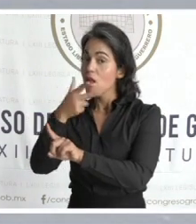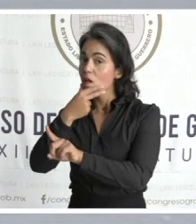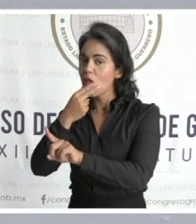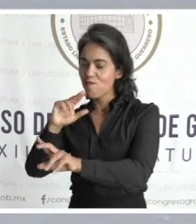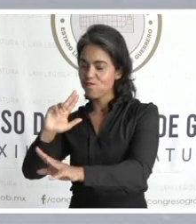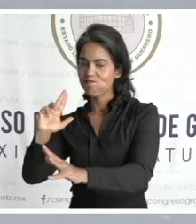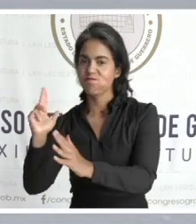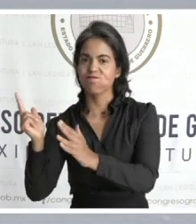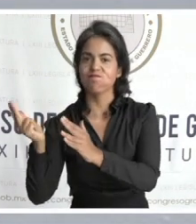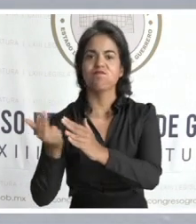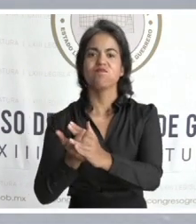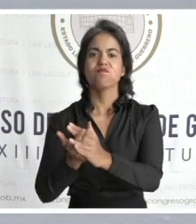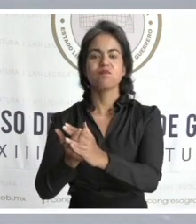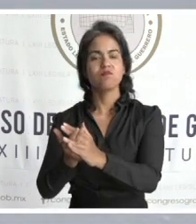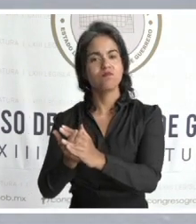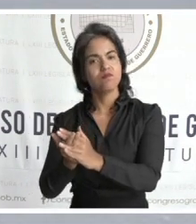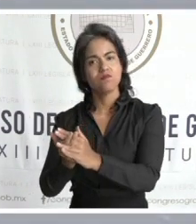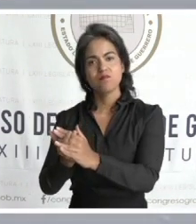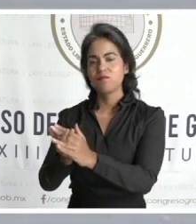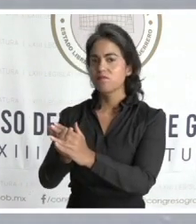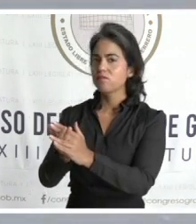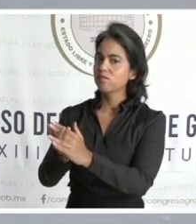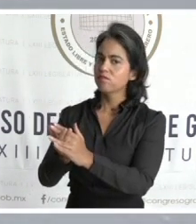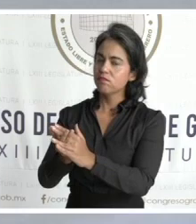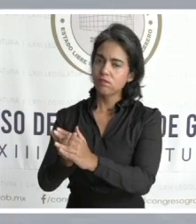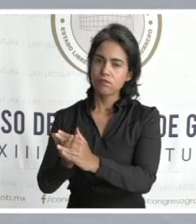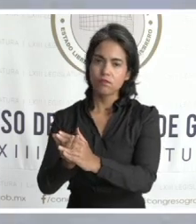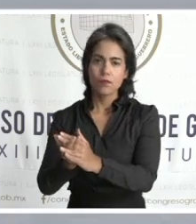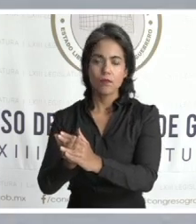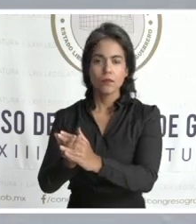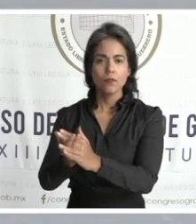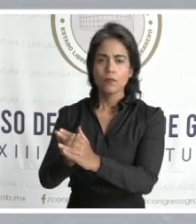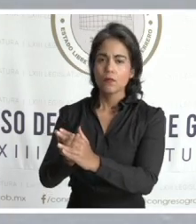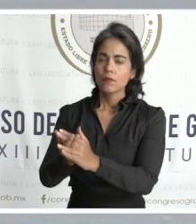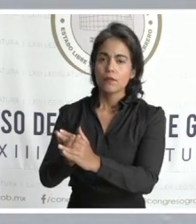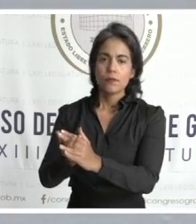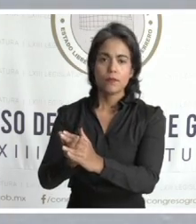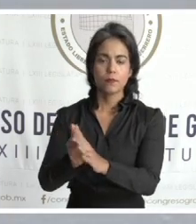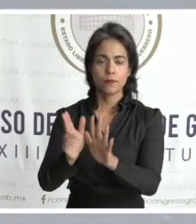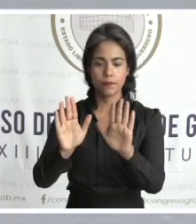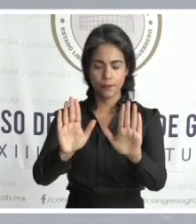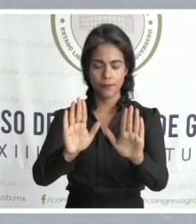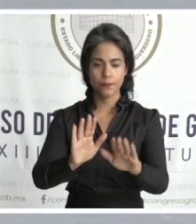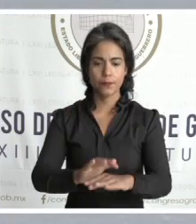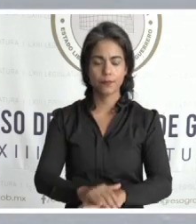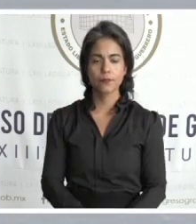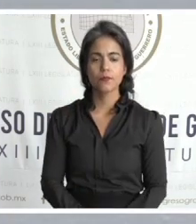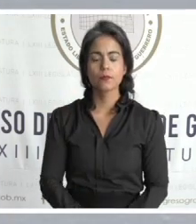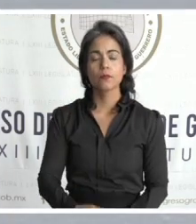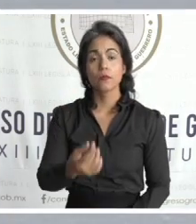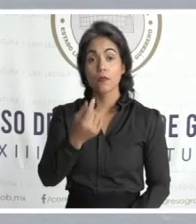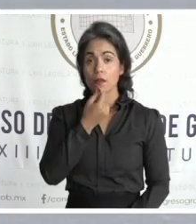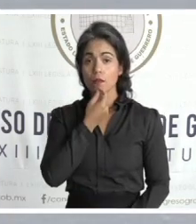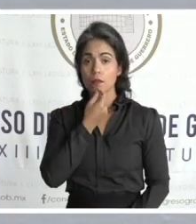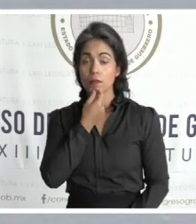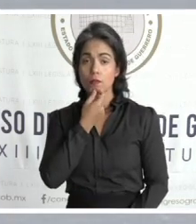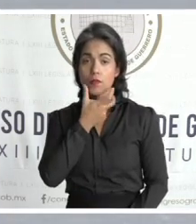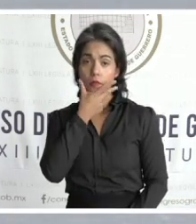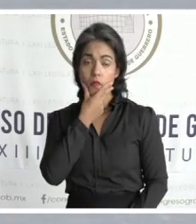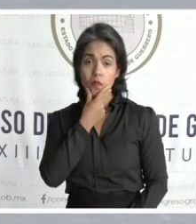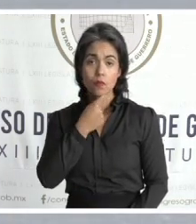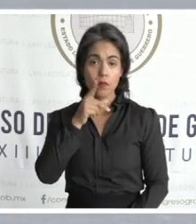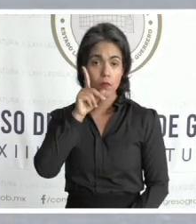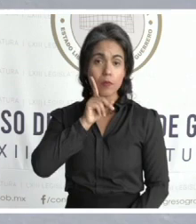Las niñas y los niños son la parte más sensible de la sociedad